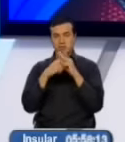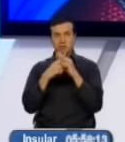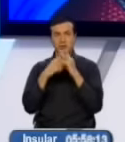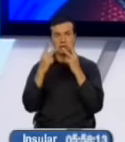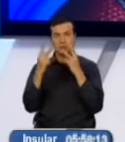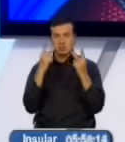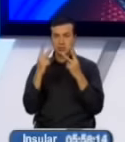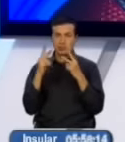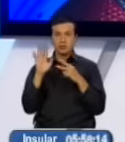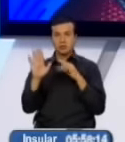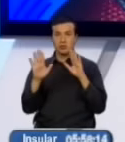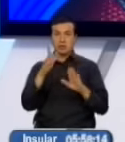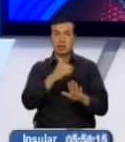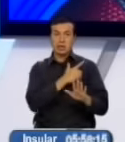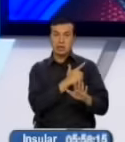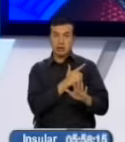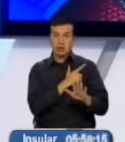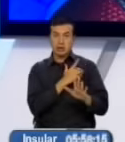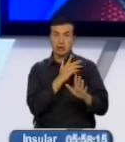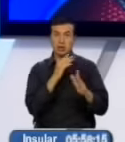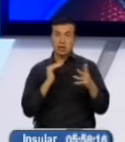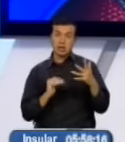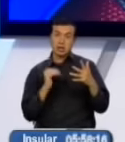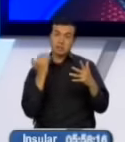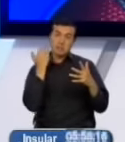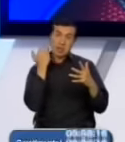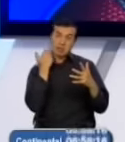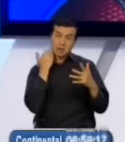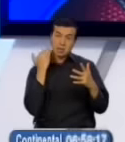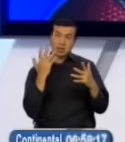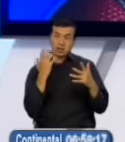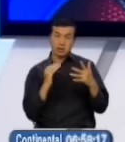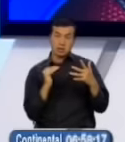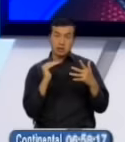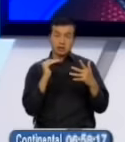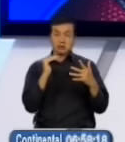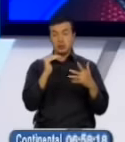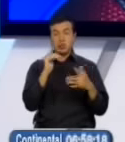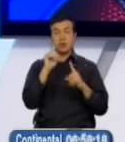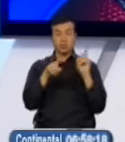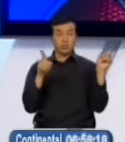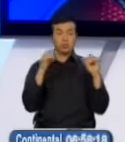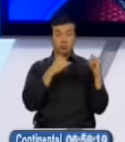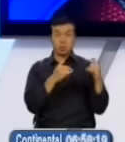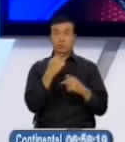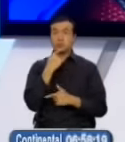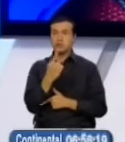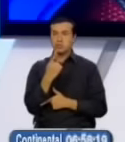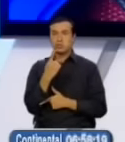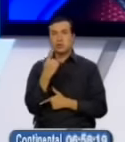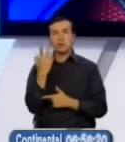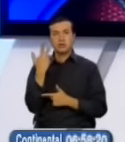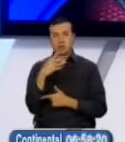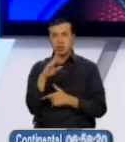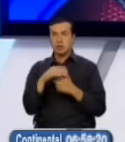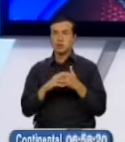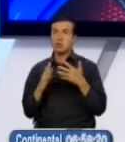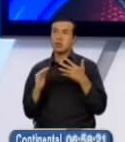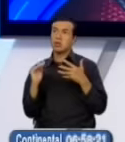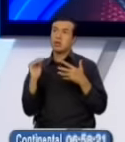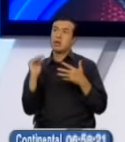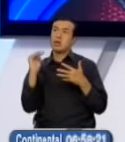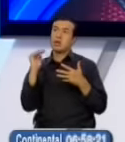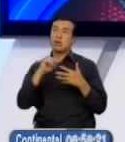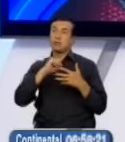situaciones distintas. Liga que trata de salir de la mala racha, no han sido buenos los resultados, los jugadores lo dicen, se ha distanciado ya de esa posibilidad de ganar